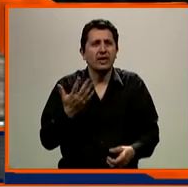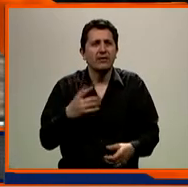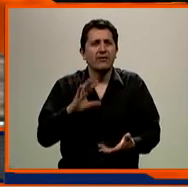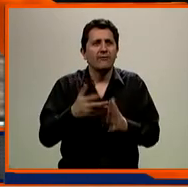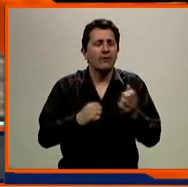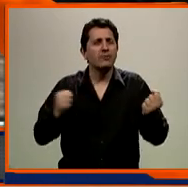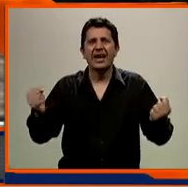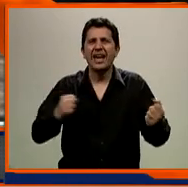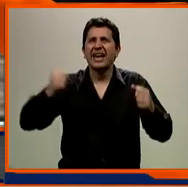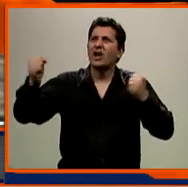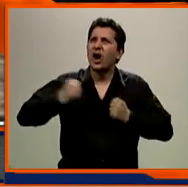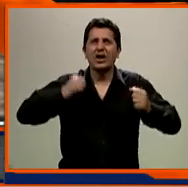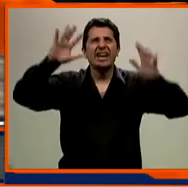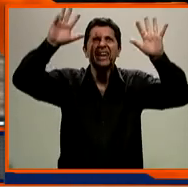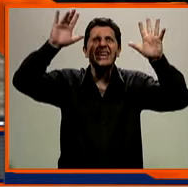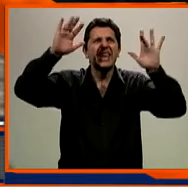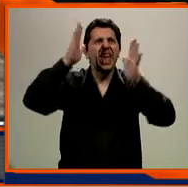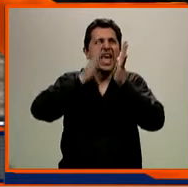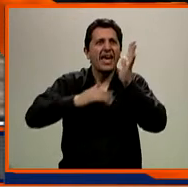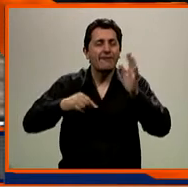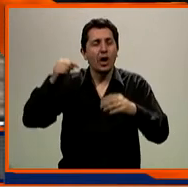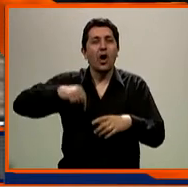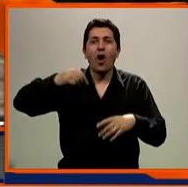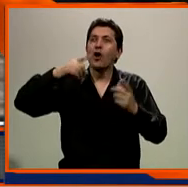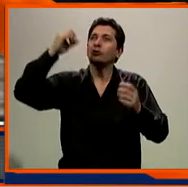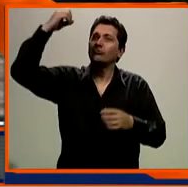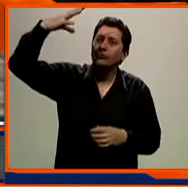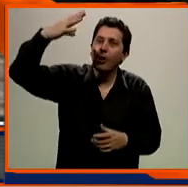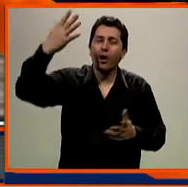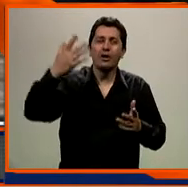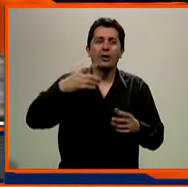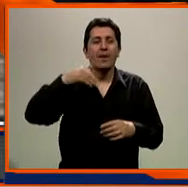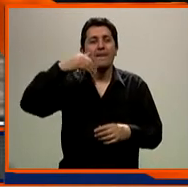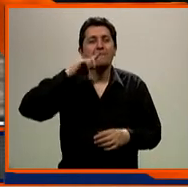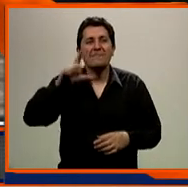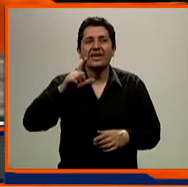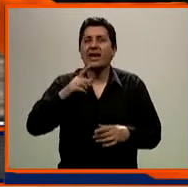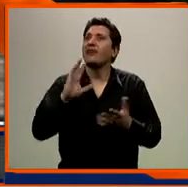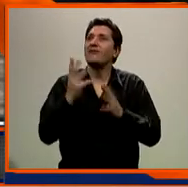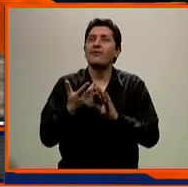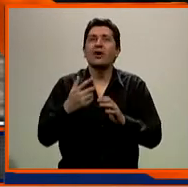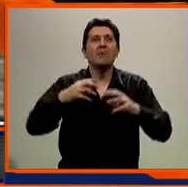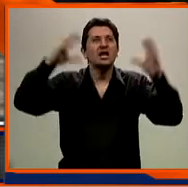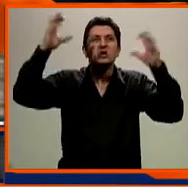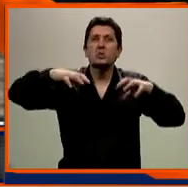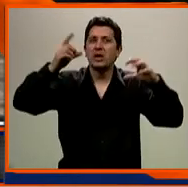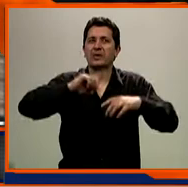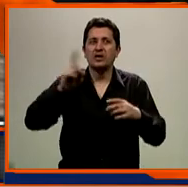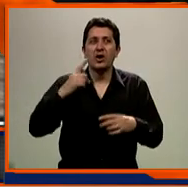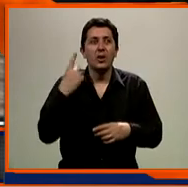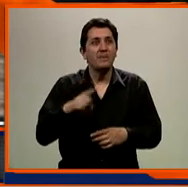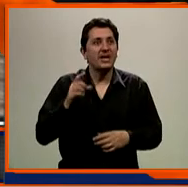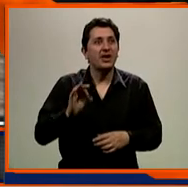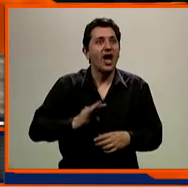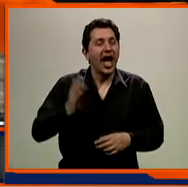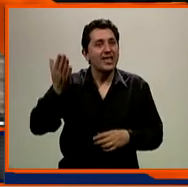correr con la nieve, pero hoy con el sol. Siempre digo que Miguel no hace llover, pero el año pasado por